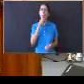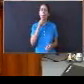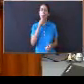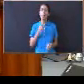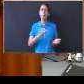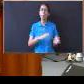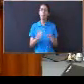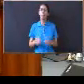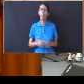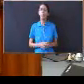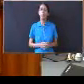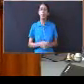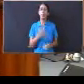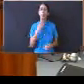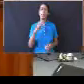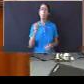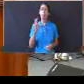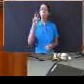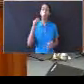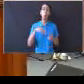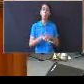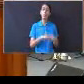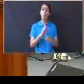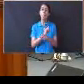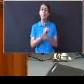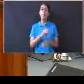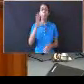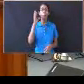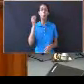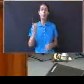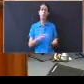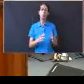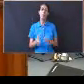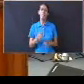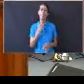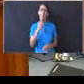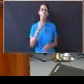hermanos. Entonces, no, no. Es el hombre viejo que llevamos adentro.